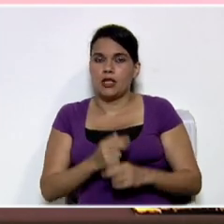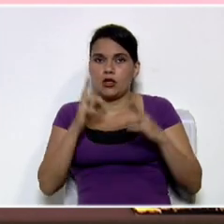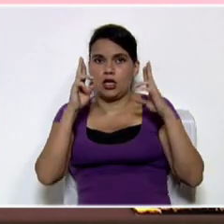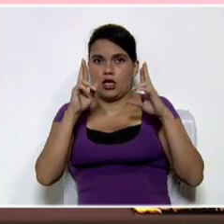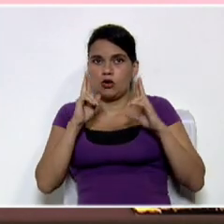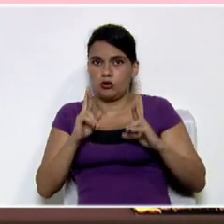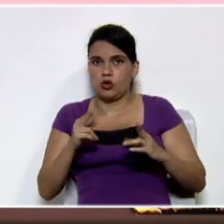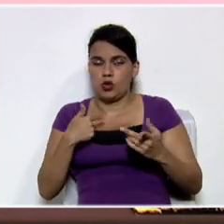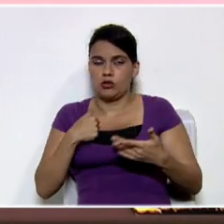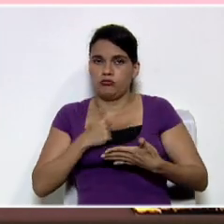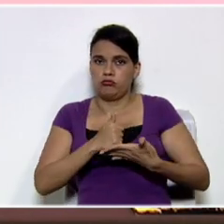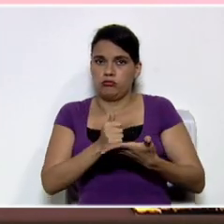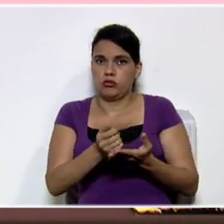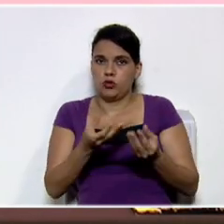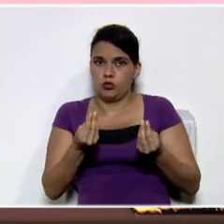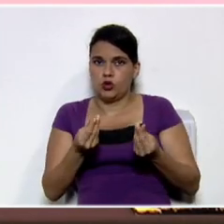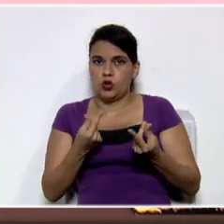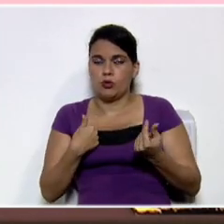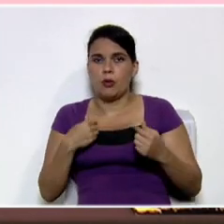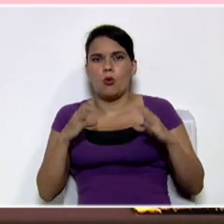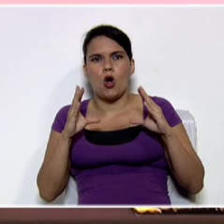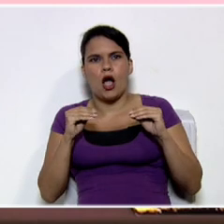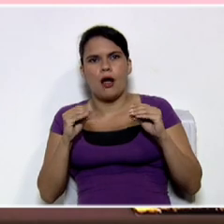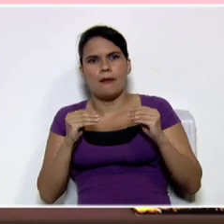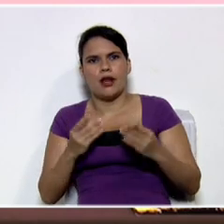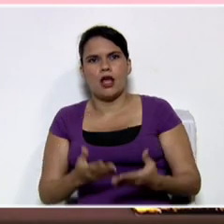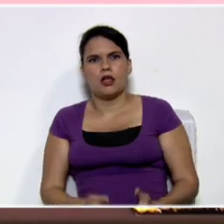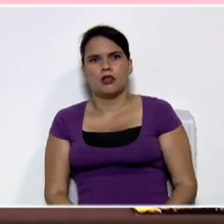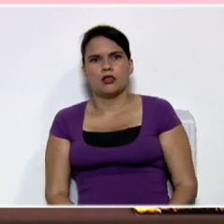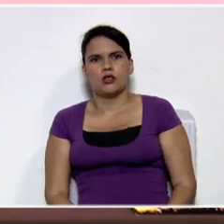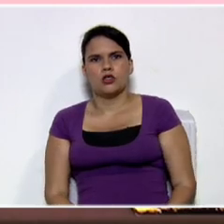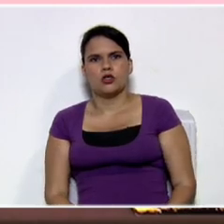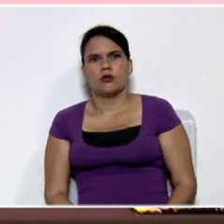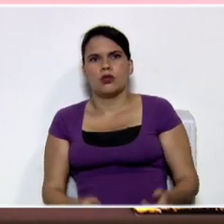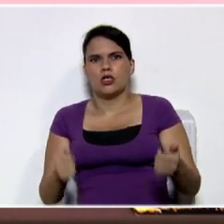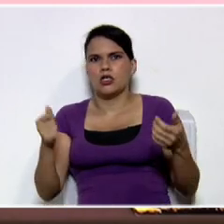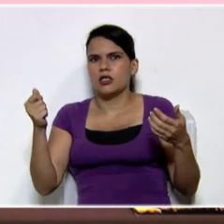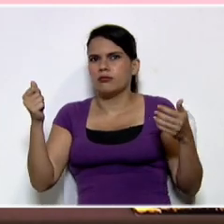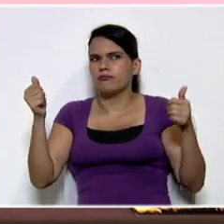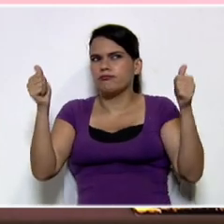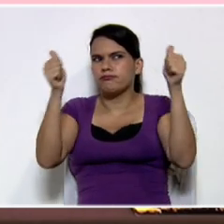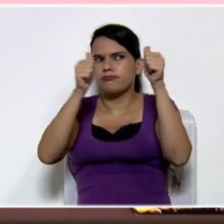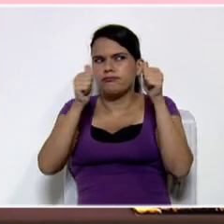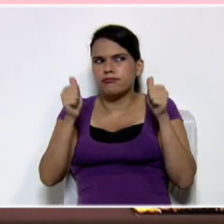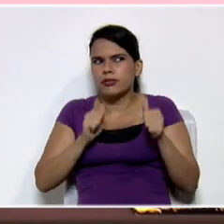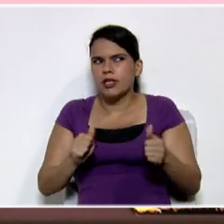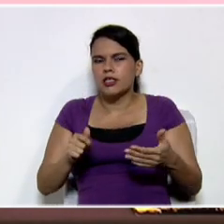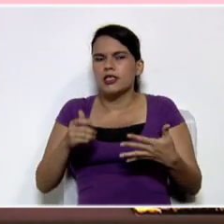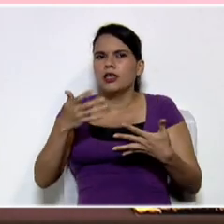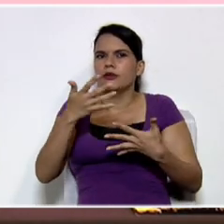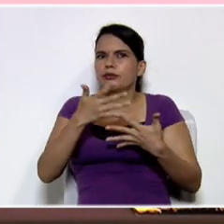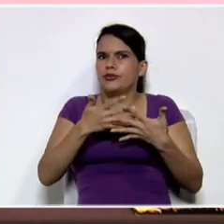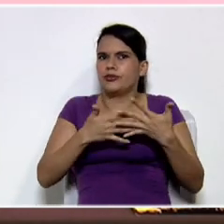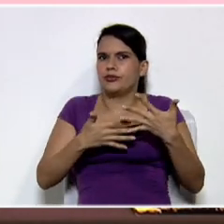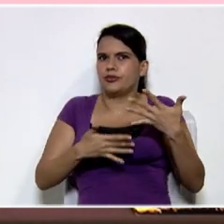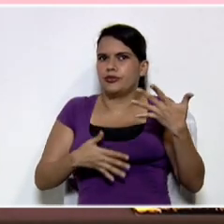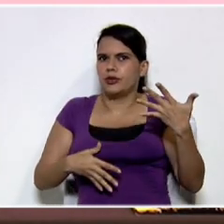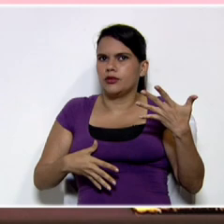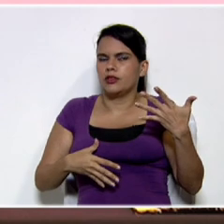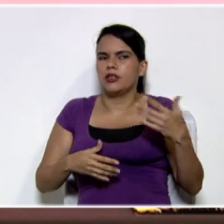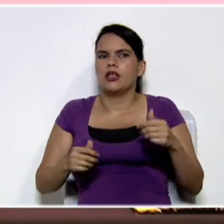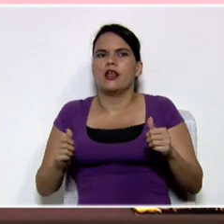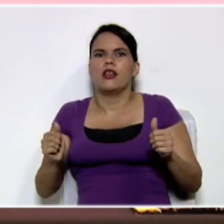hoy te sea de mucha ayuda, vamos a hablar sobre esa arte rupestre y esa cantidad de